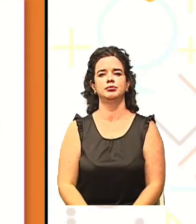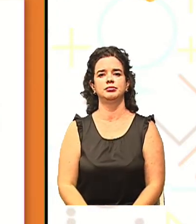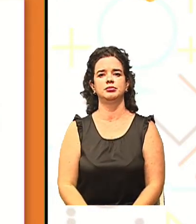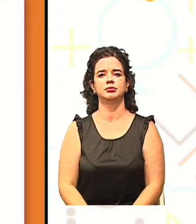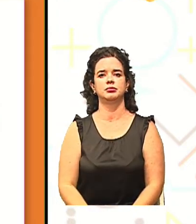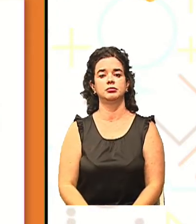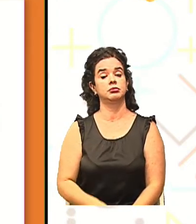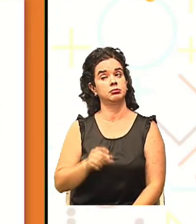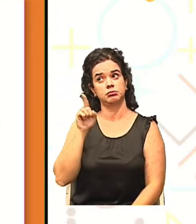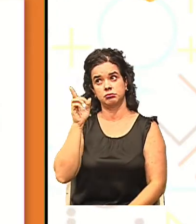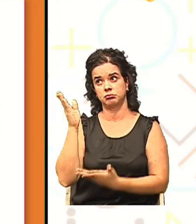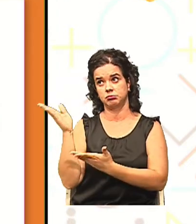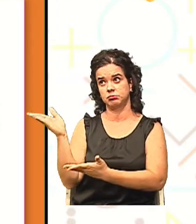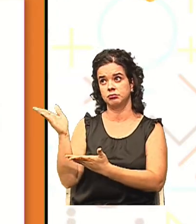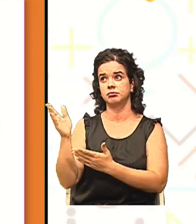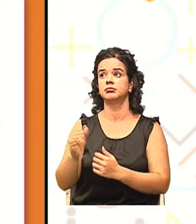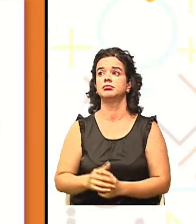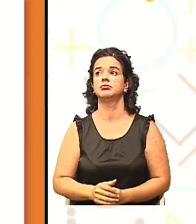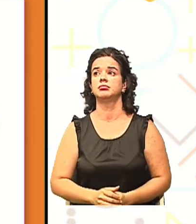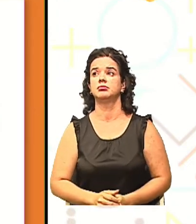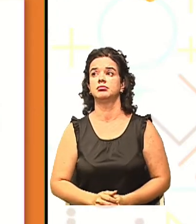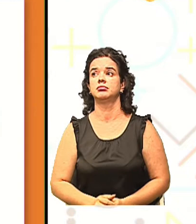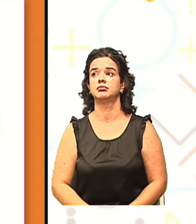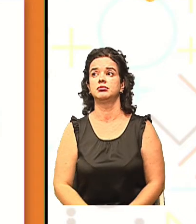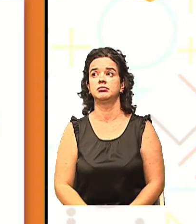En este caso,